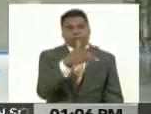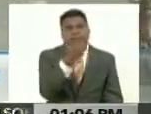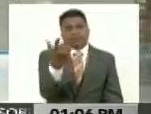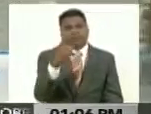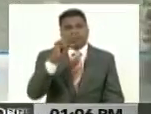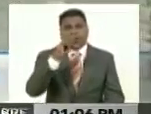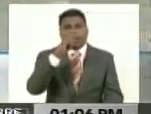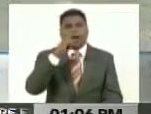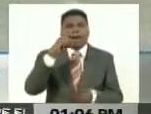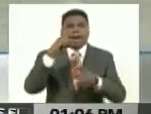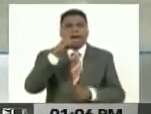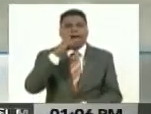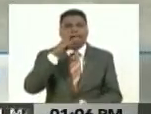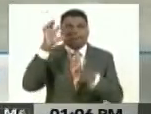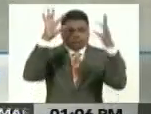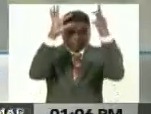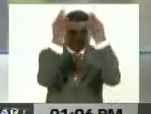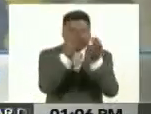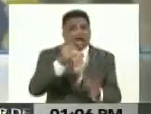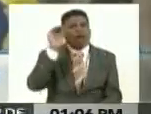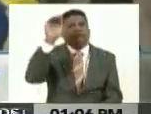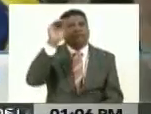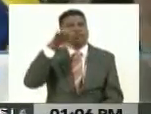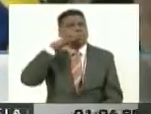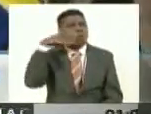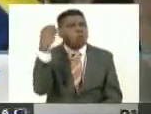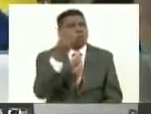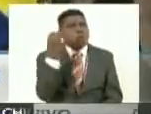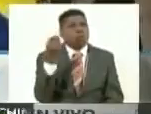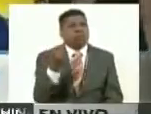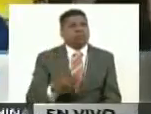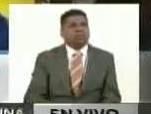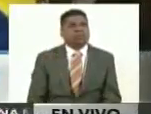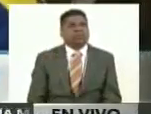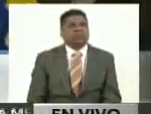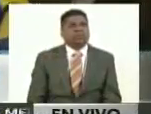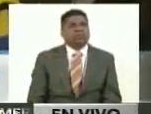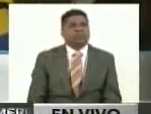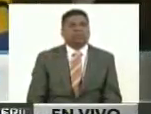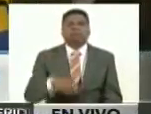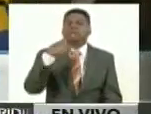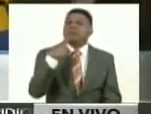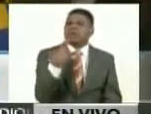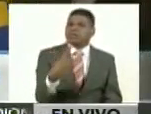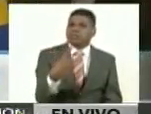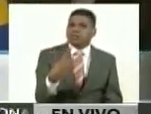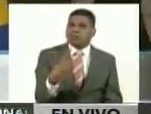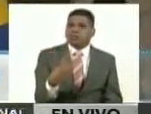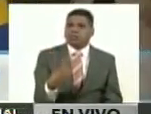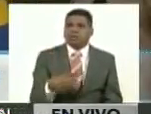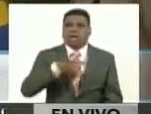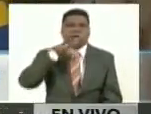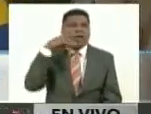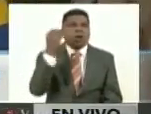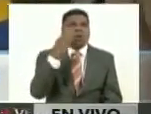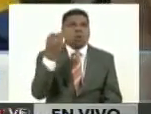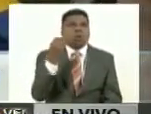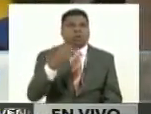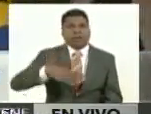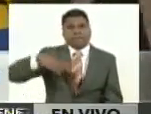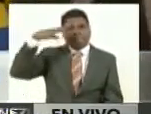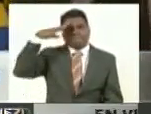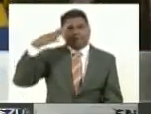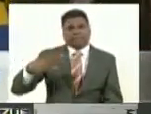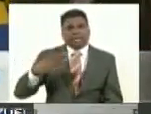Fabricio a las futuras generaciones, la acató taxativamente la juventud militar rebelde